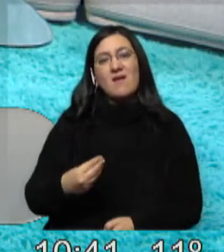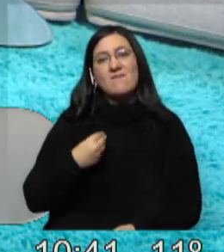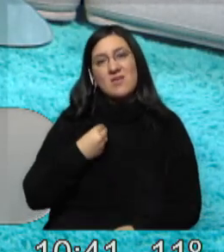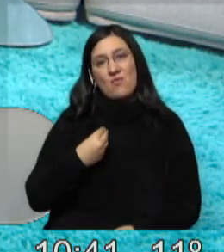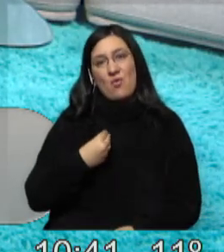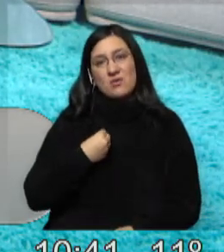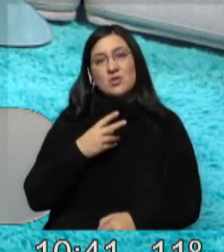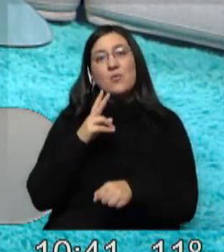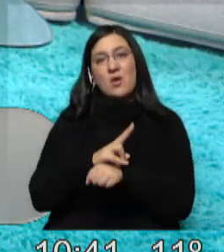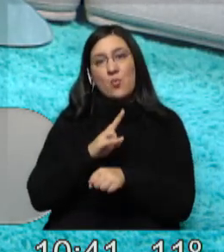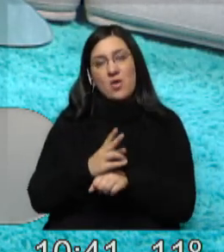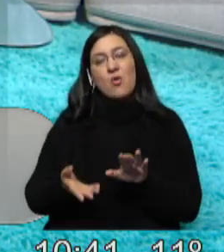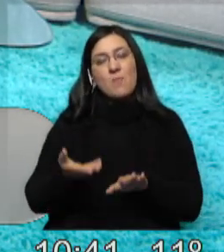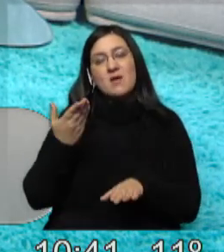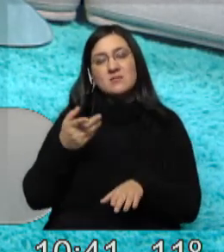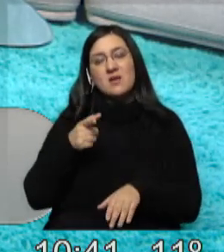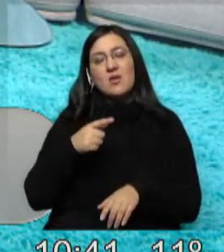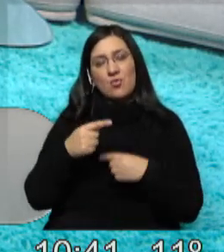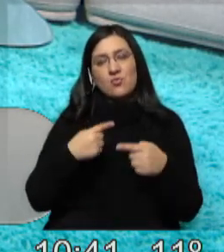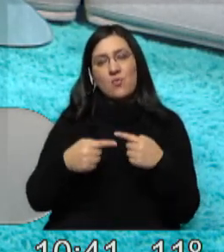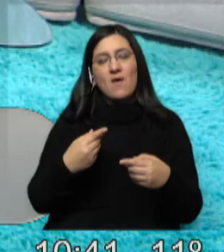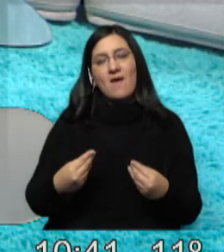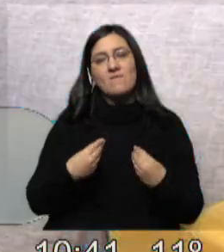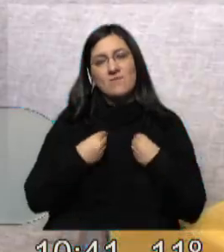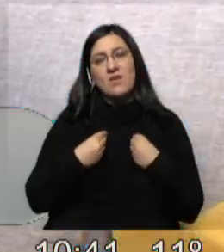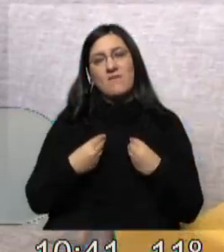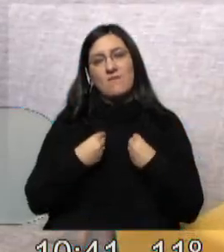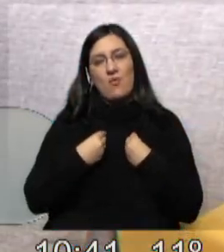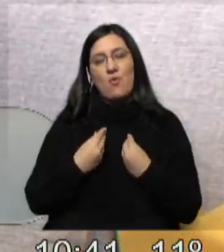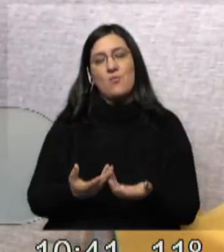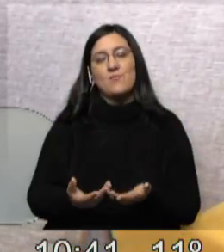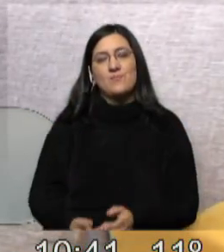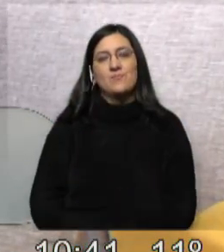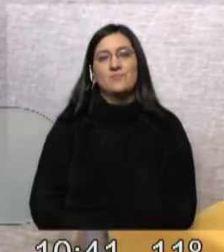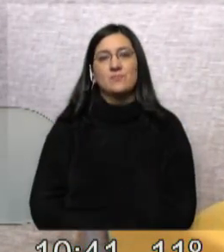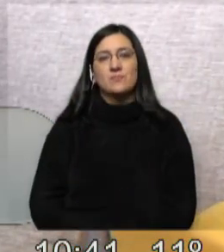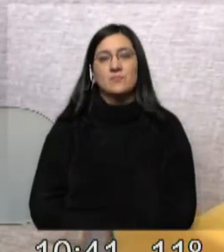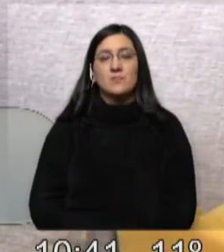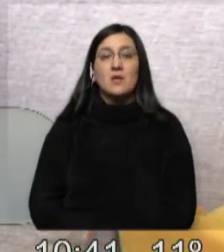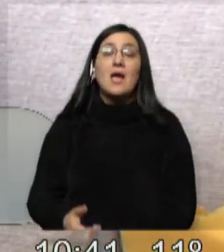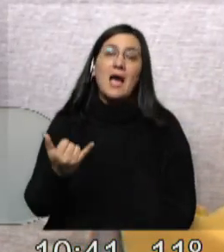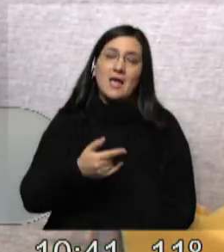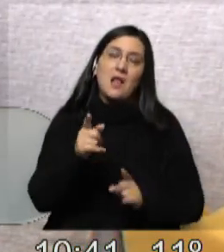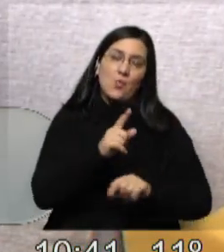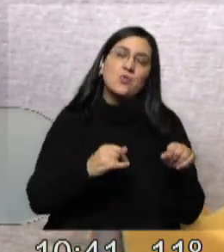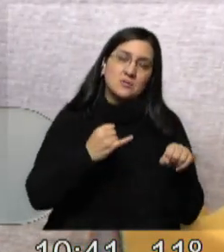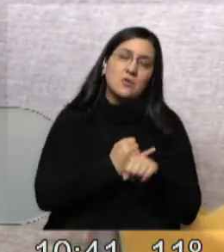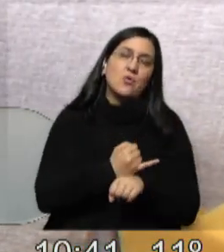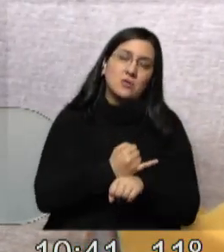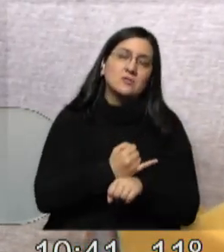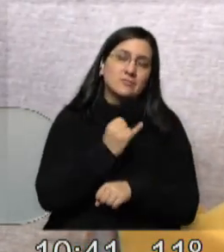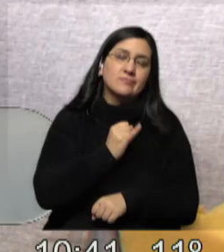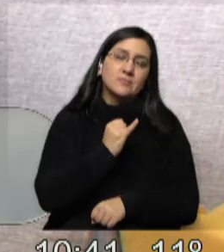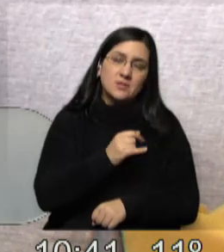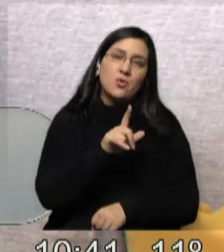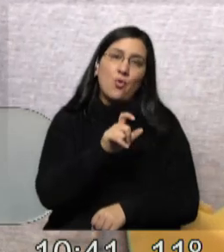poco, hoy en día tendría que estar vivo y seguir siendo una figura enorme. Pese a algunas cosas... algunos errores que